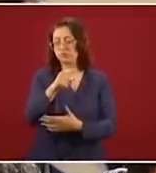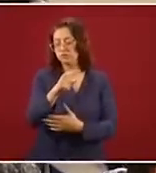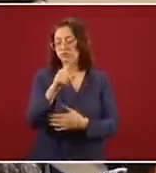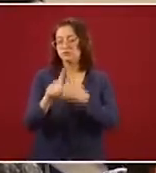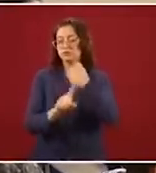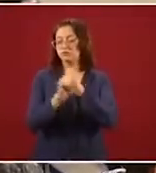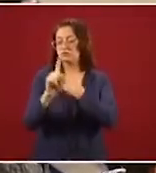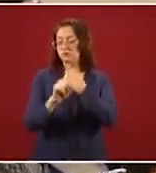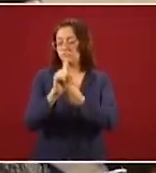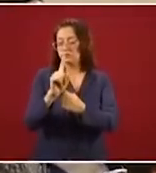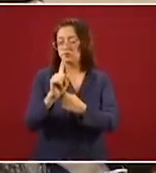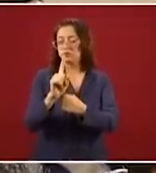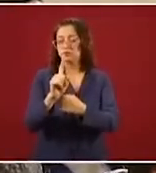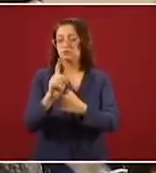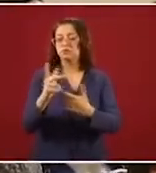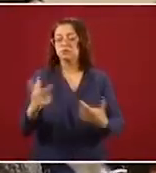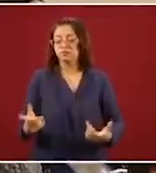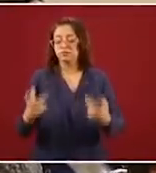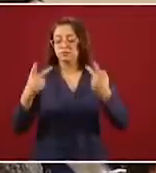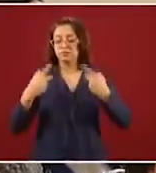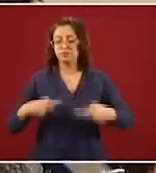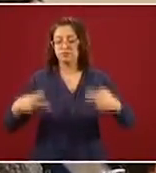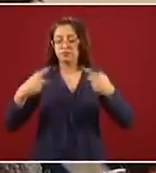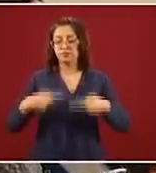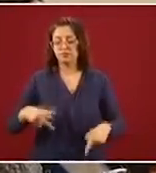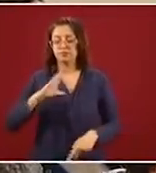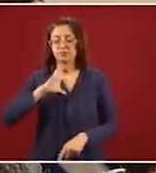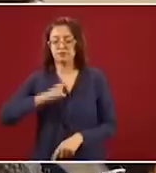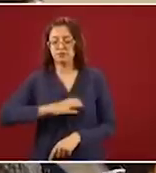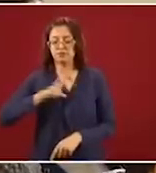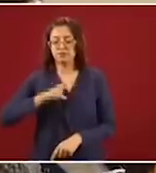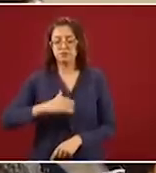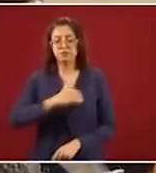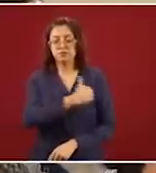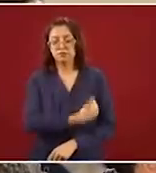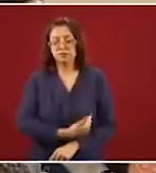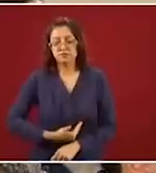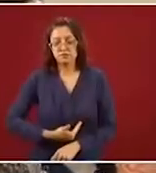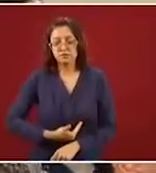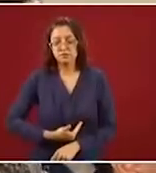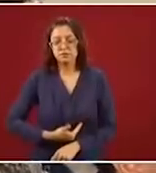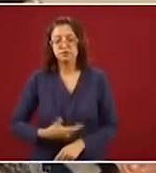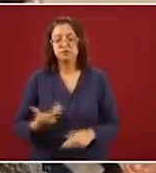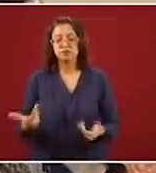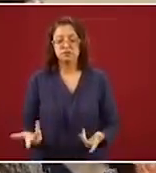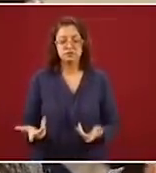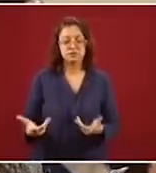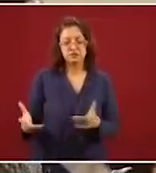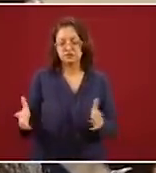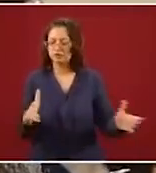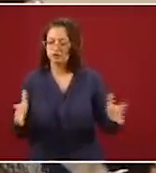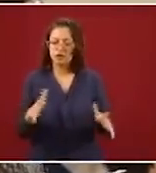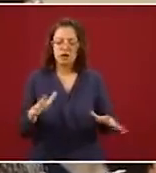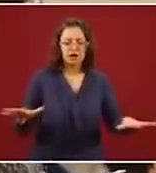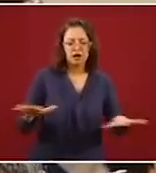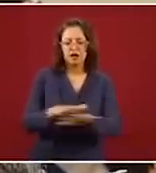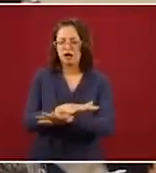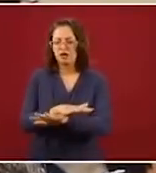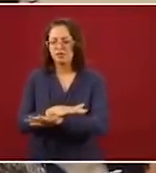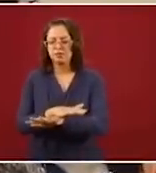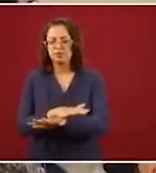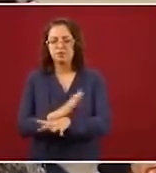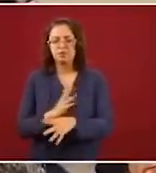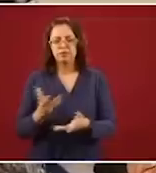problema serio de pacientes de cáncer de mama que quedan un poquito en la transición. Entonces, la